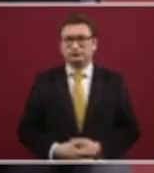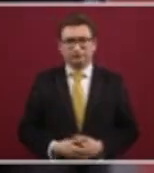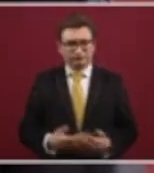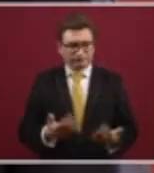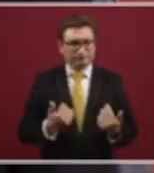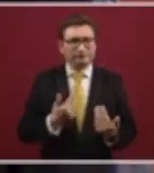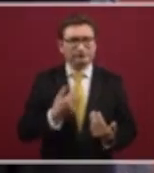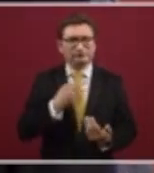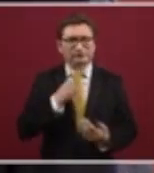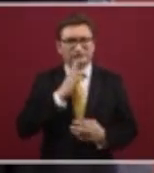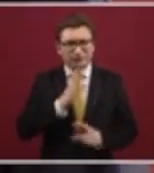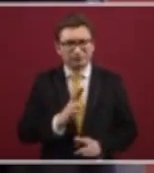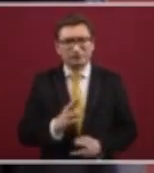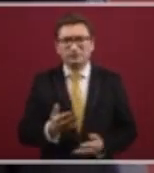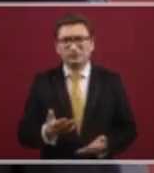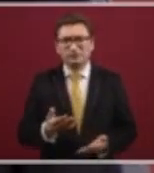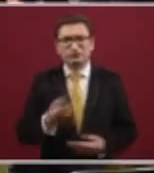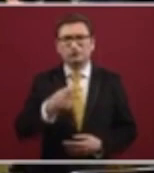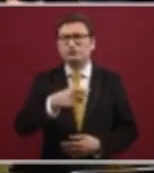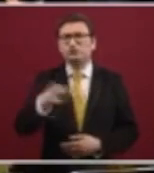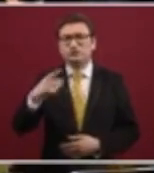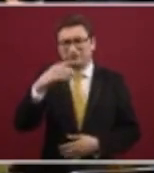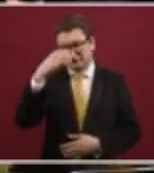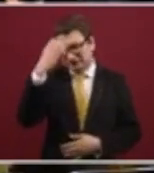Contéstenme los expertos.